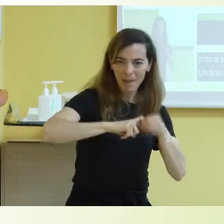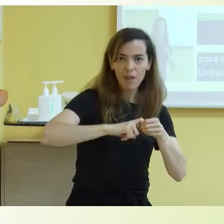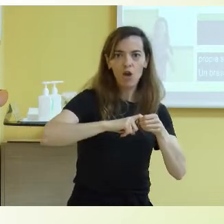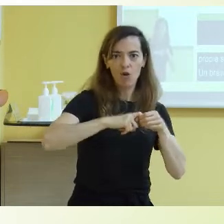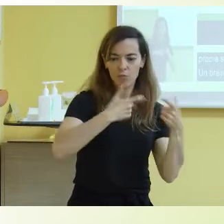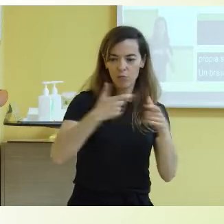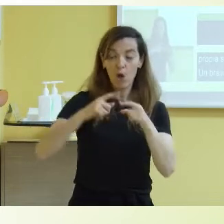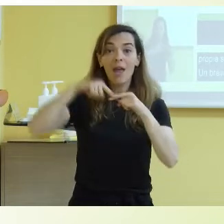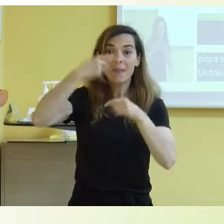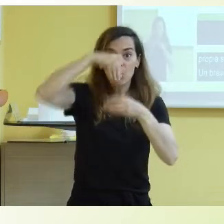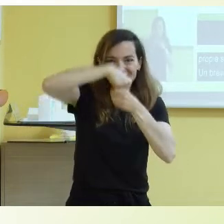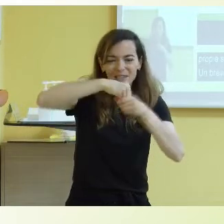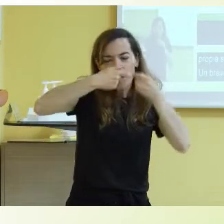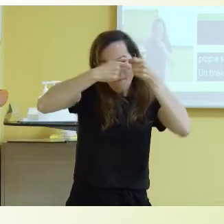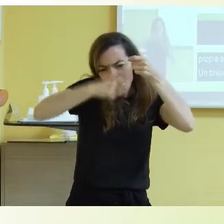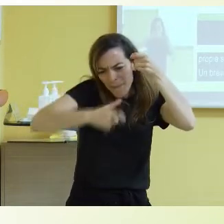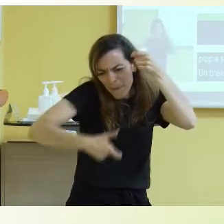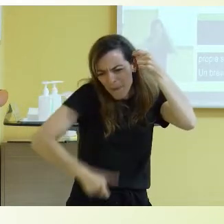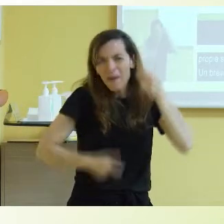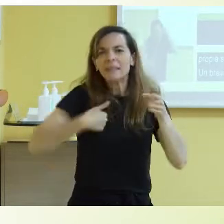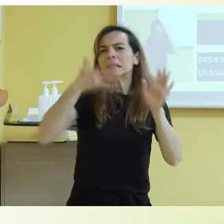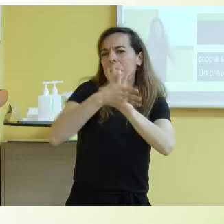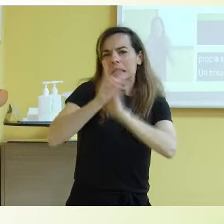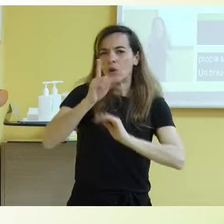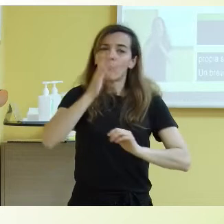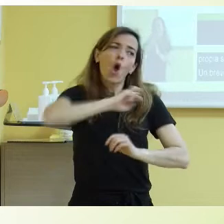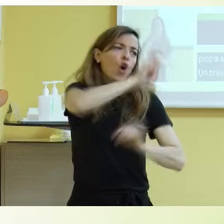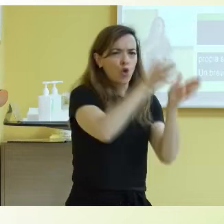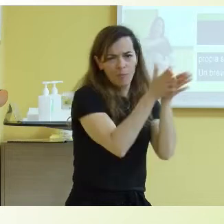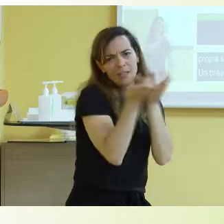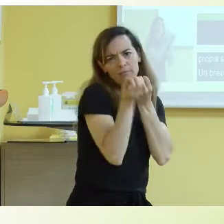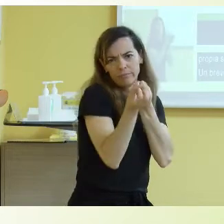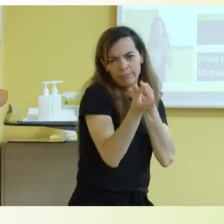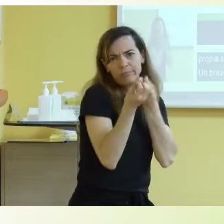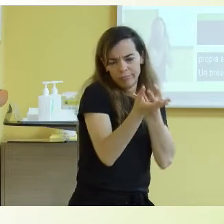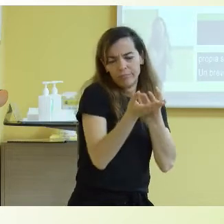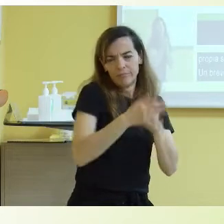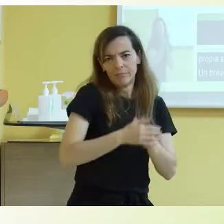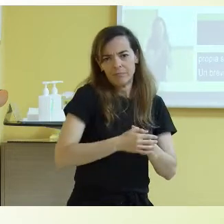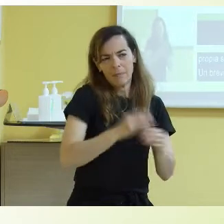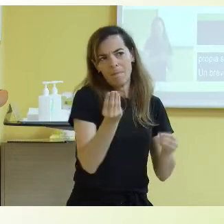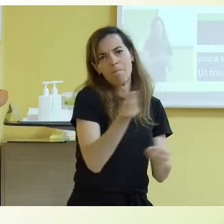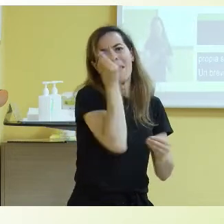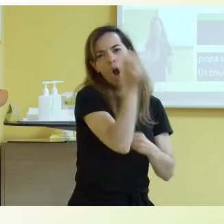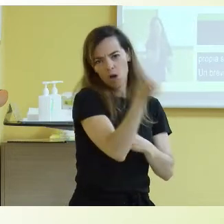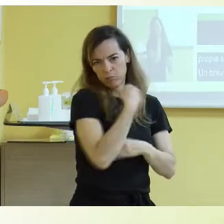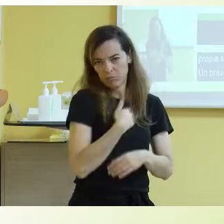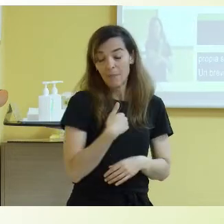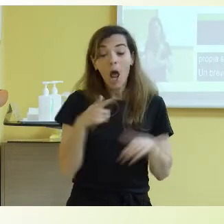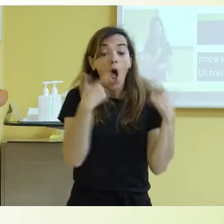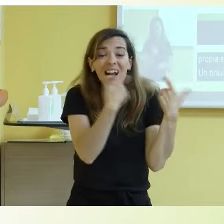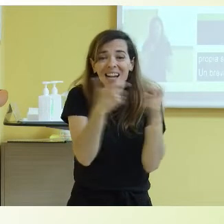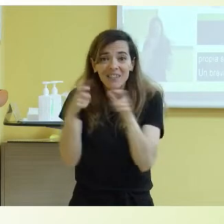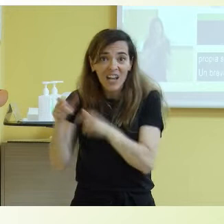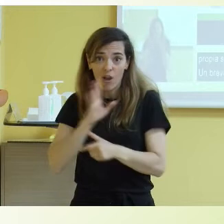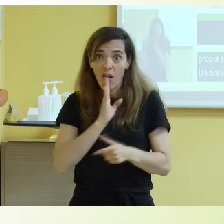en su grupo, que tiene muchos ítems. No voy a entrar en este tema porque lo van a contar y seguramente, o por lo menos van a insistir mejor que yo en este tema, pero que es una clasificación que